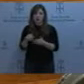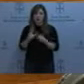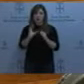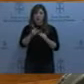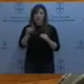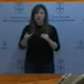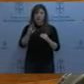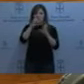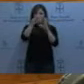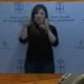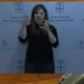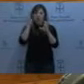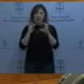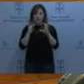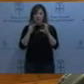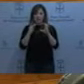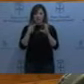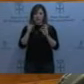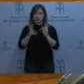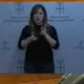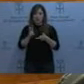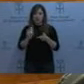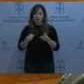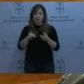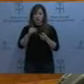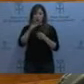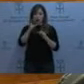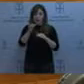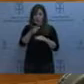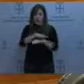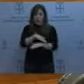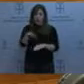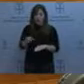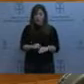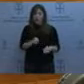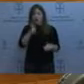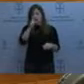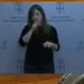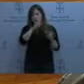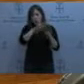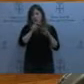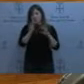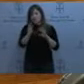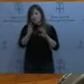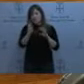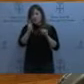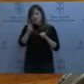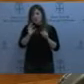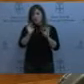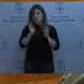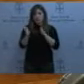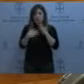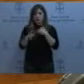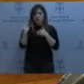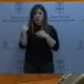vascos estando el PSE en el Gobierno en el año 93 y no pudo ser transferido en aquel momento porque se consideró